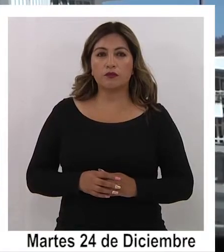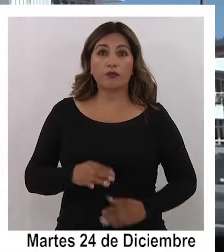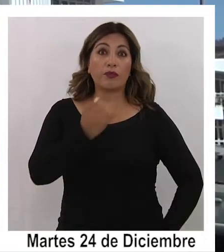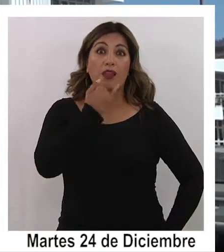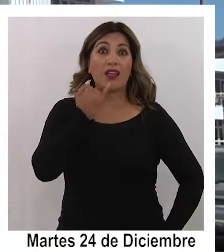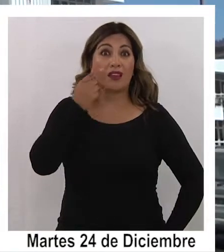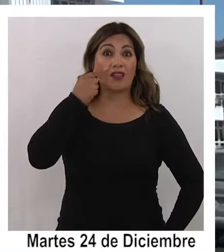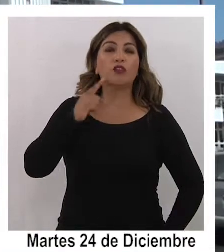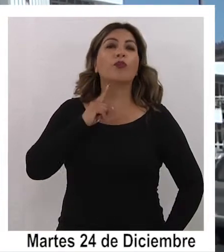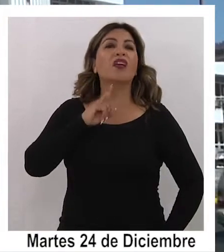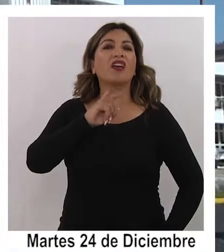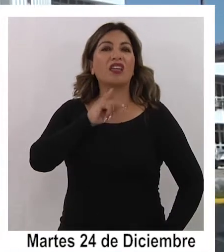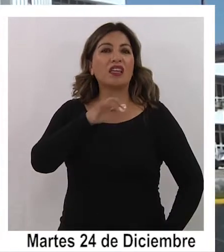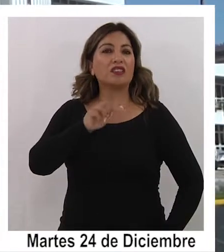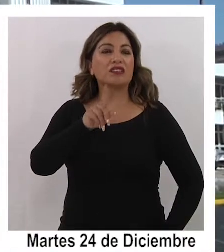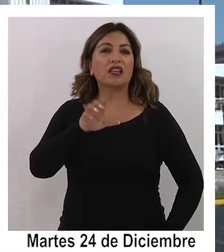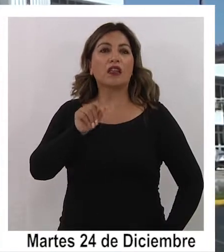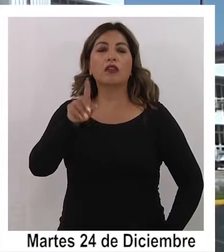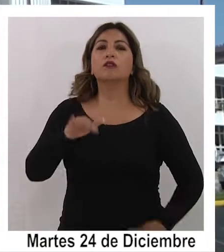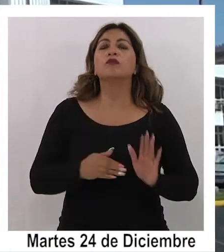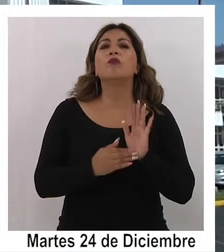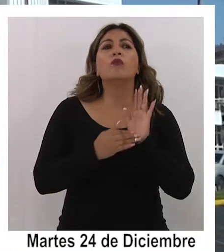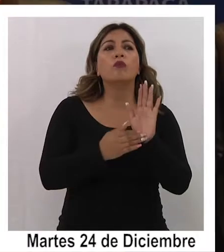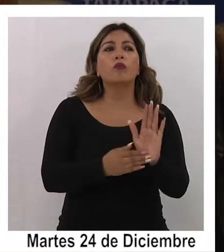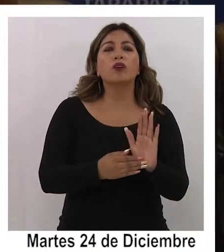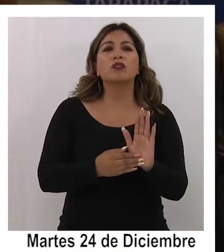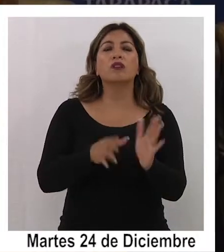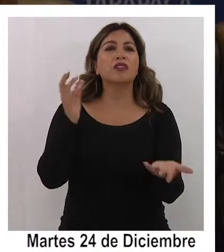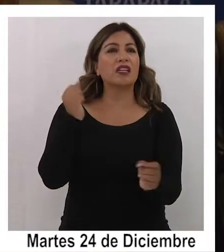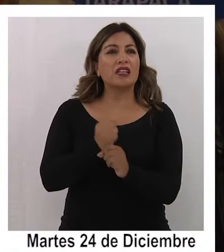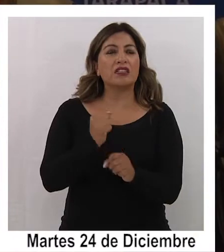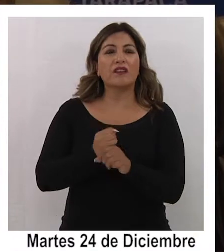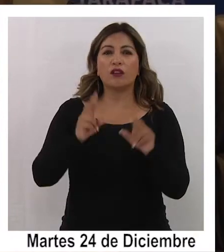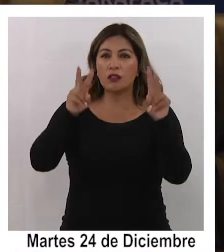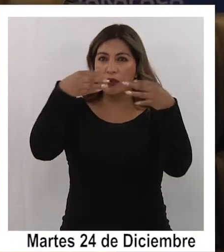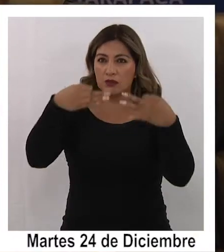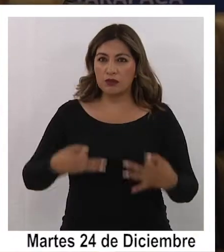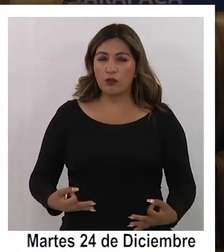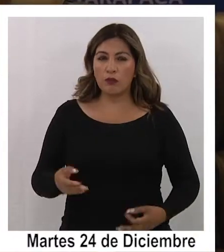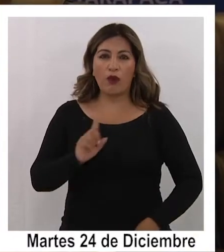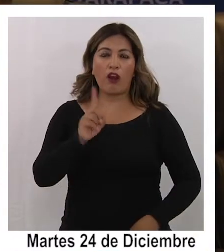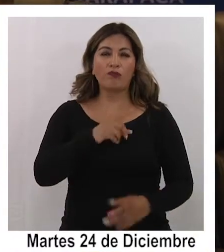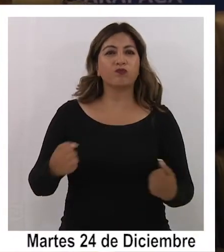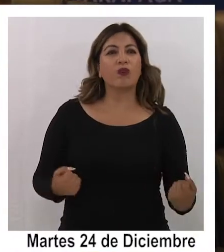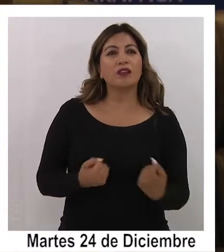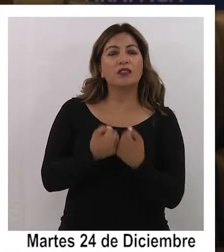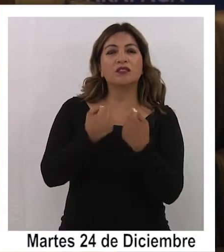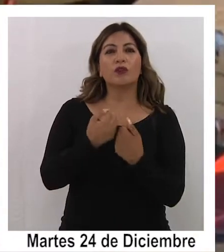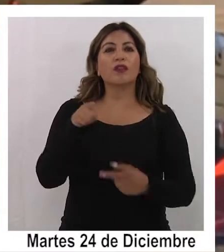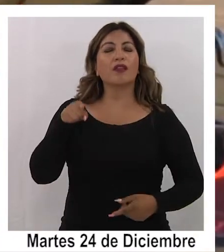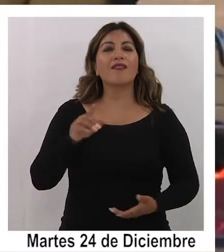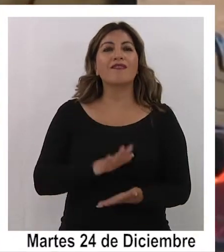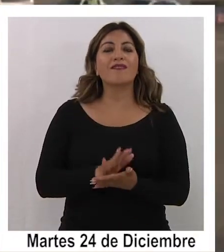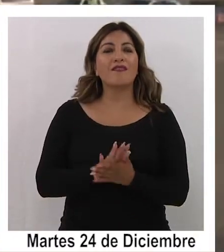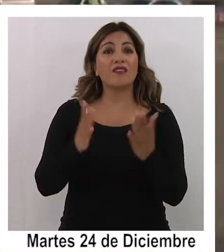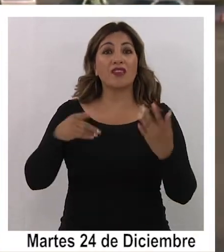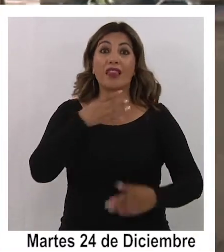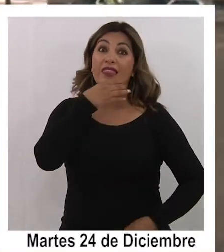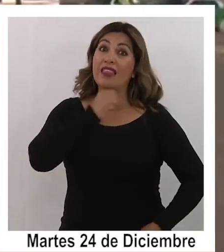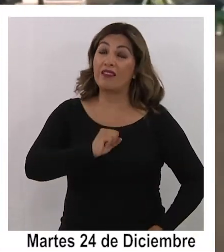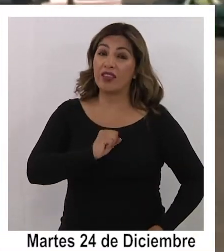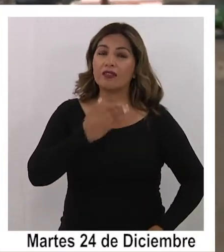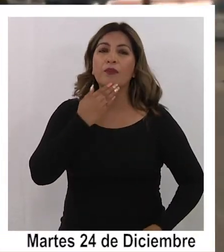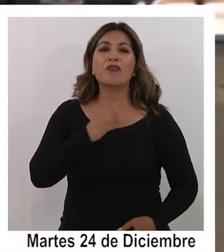El intendente Miguel Ángel Quesada dio a conocer el operativo de seguridad para evitar accidentes durante las